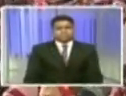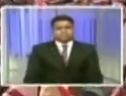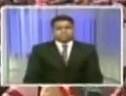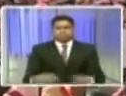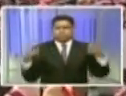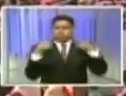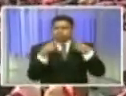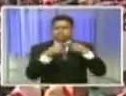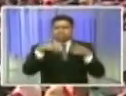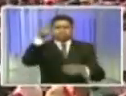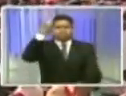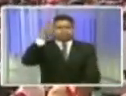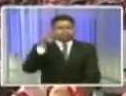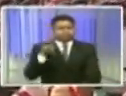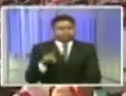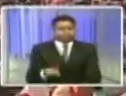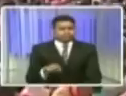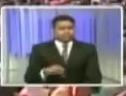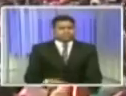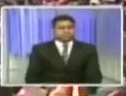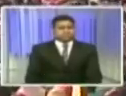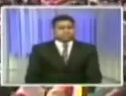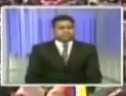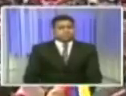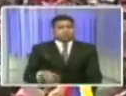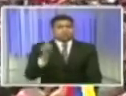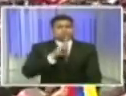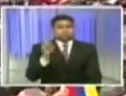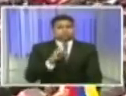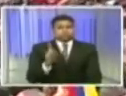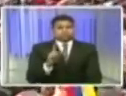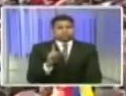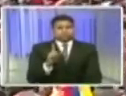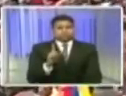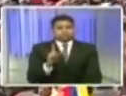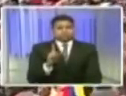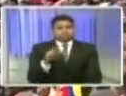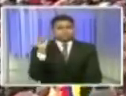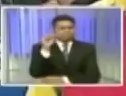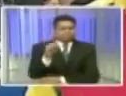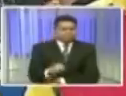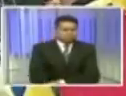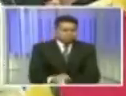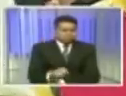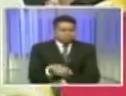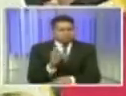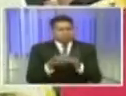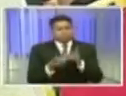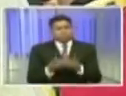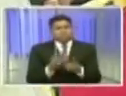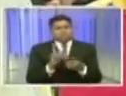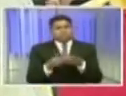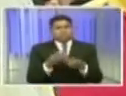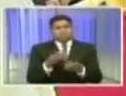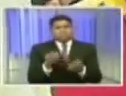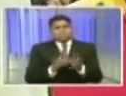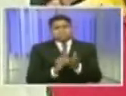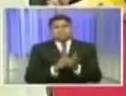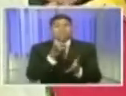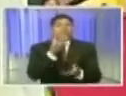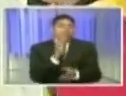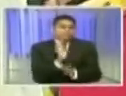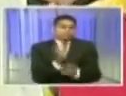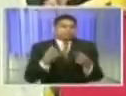luchar todos los días, no bajen la guardia. Es como que uno está en un ring de boxeo, no hay ningún boxeador por aquí.